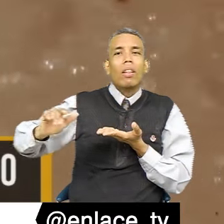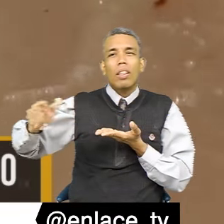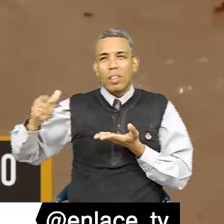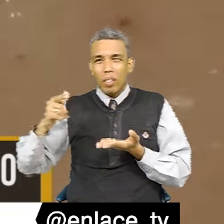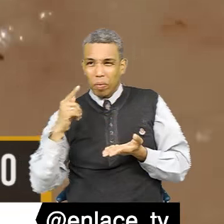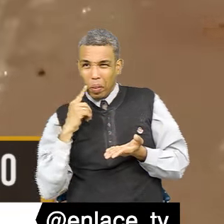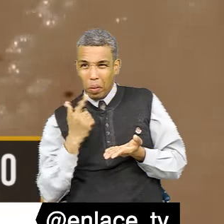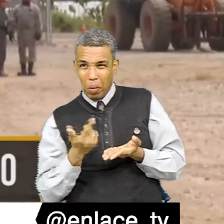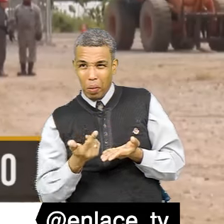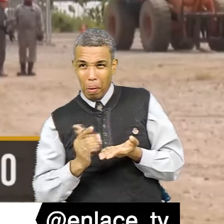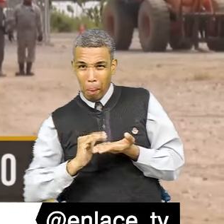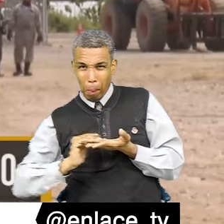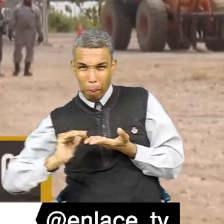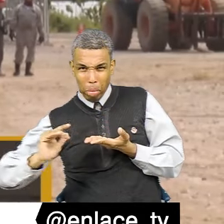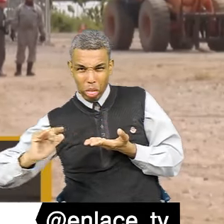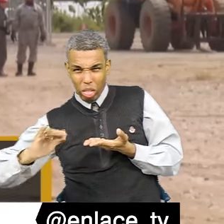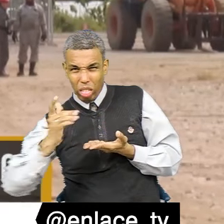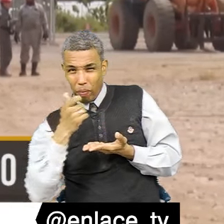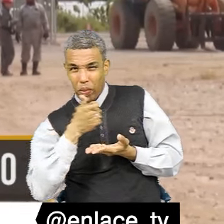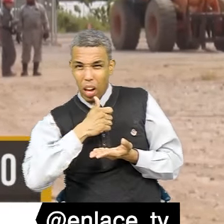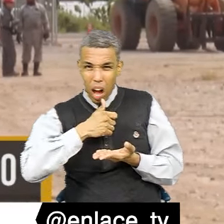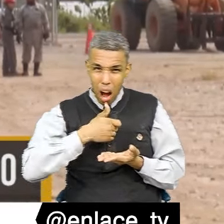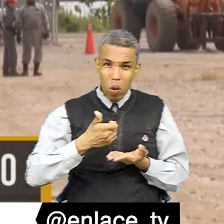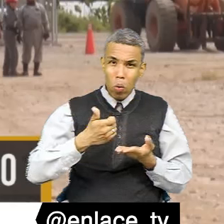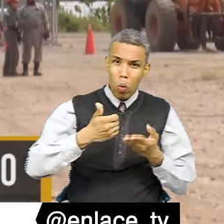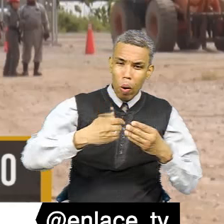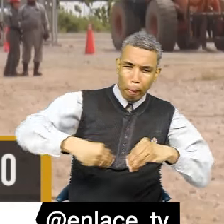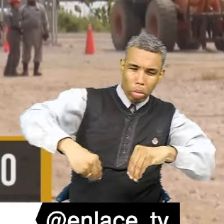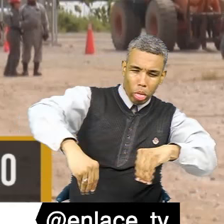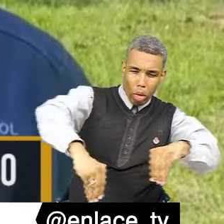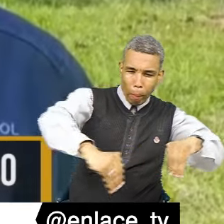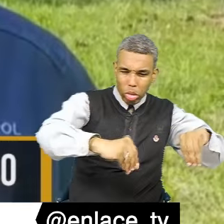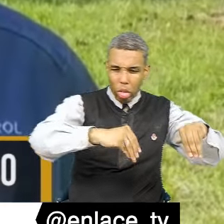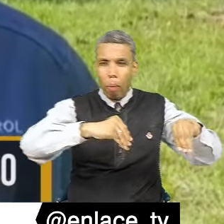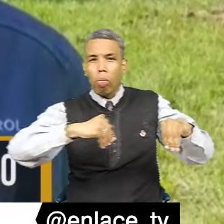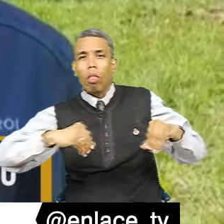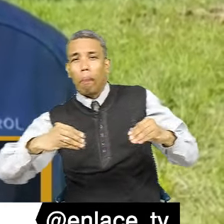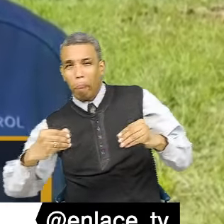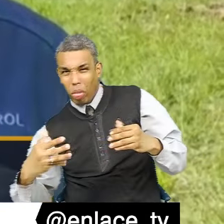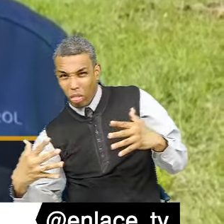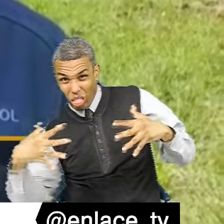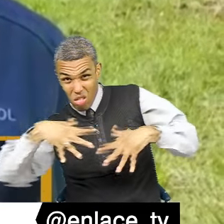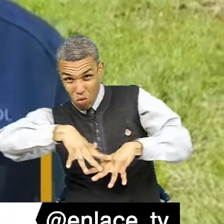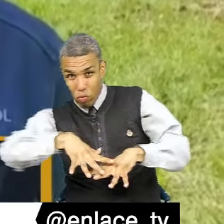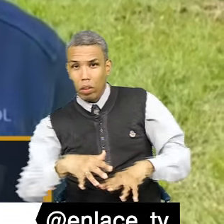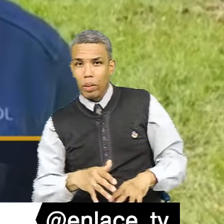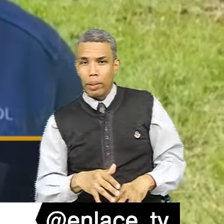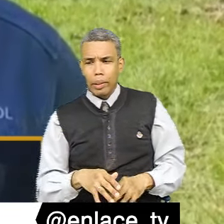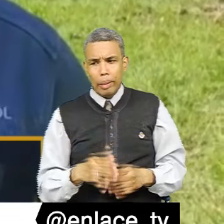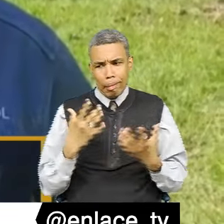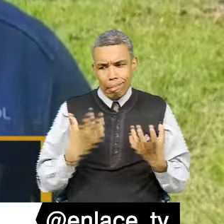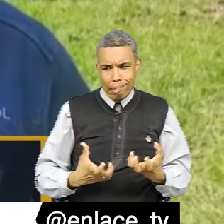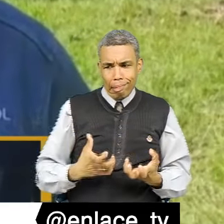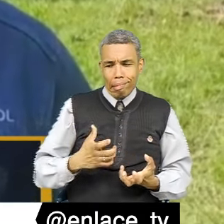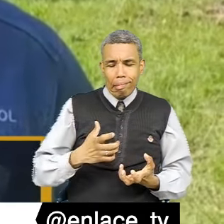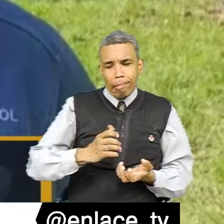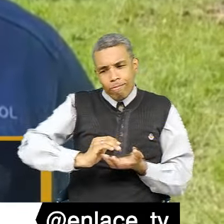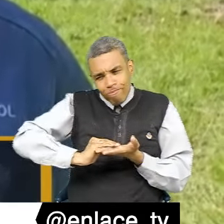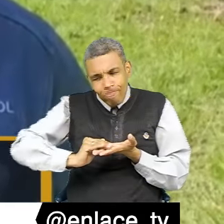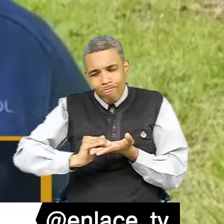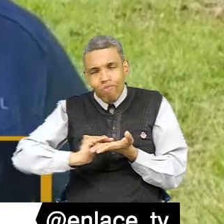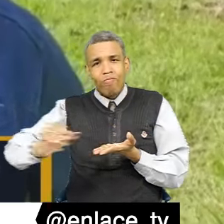y estamos desde el punto de vista técnico buscando la mejor solución, porque la falta de sello